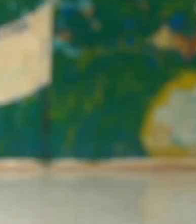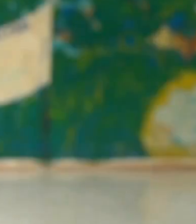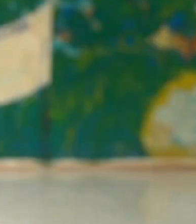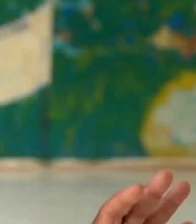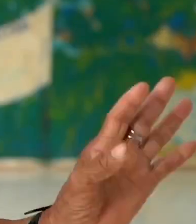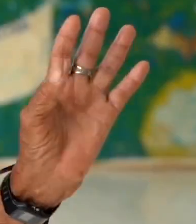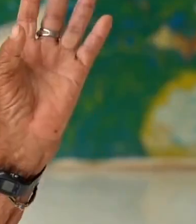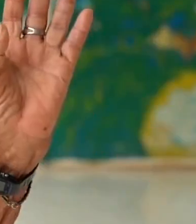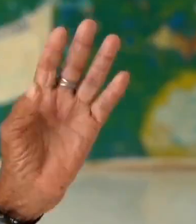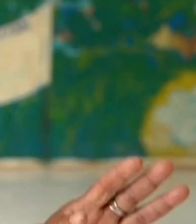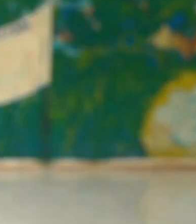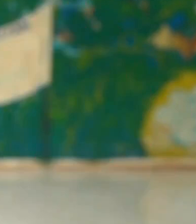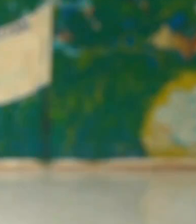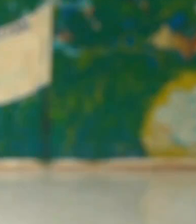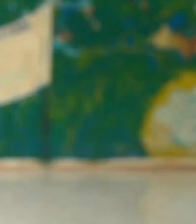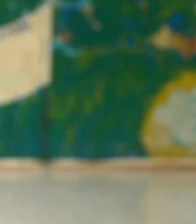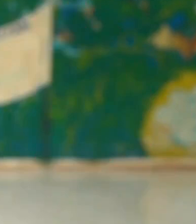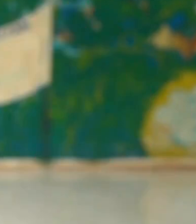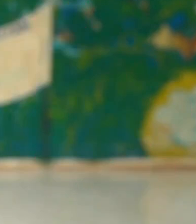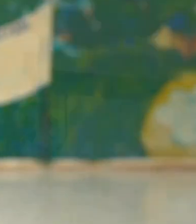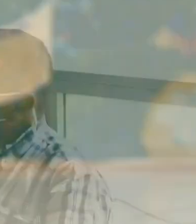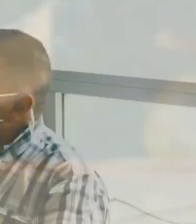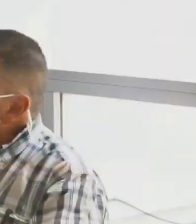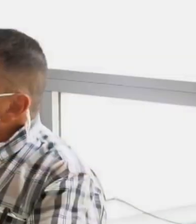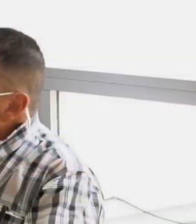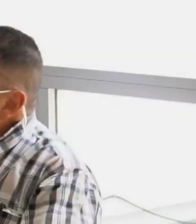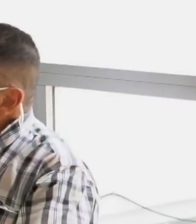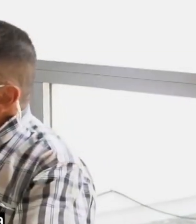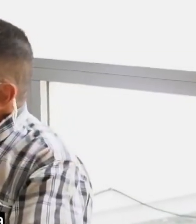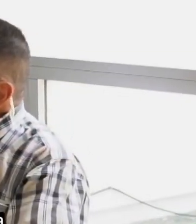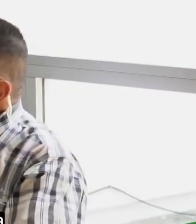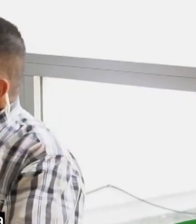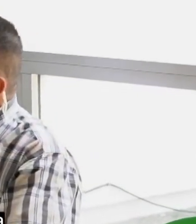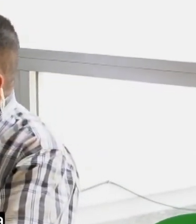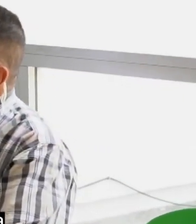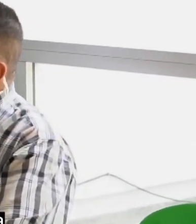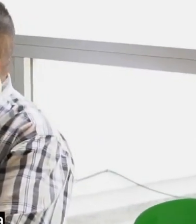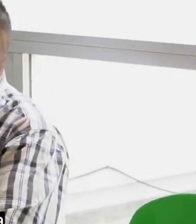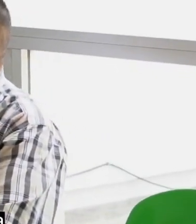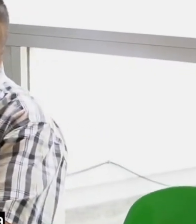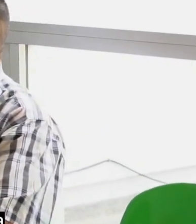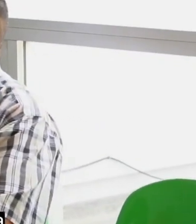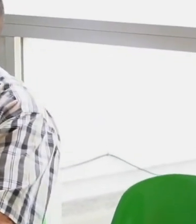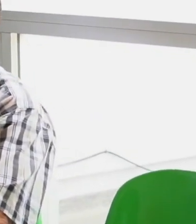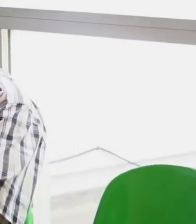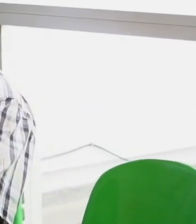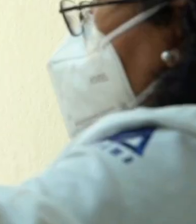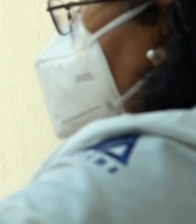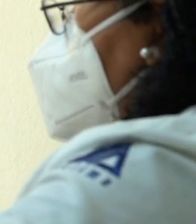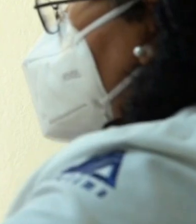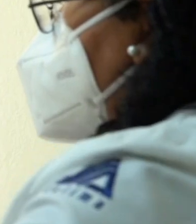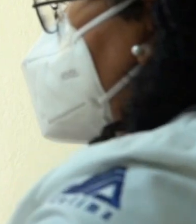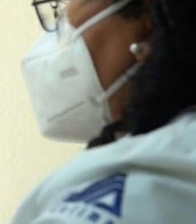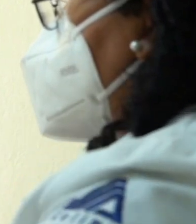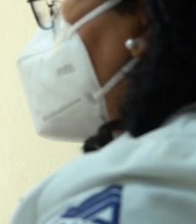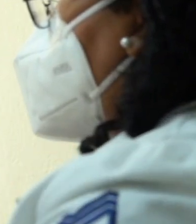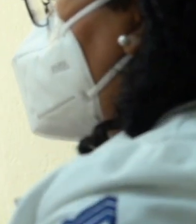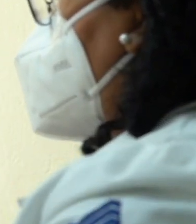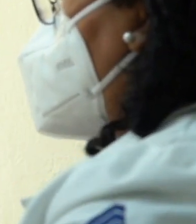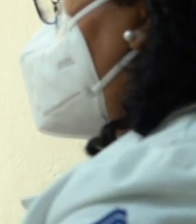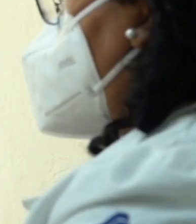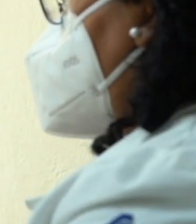Dios que nos están apoyando. Desde el momento que yo llegué, miré la diferencia, que hay un servicio